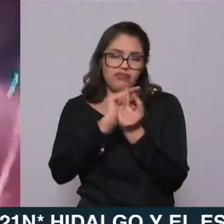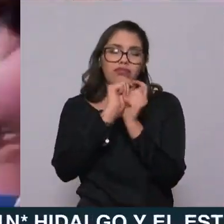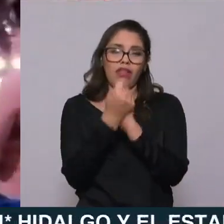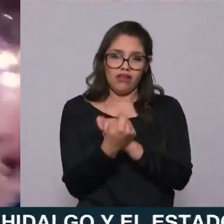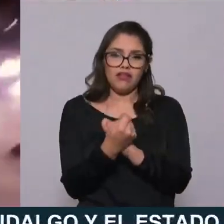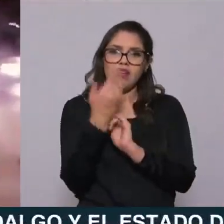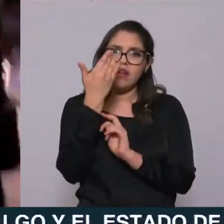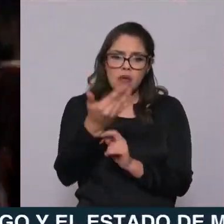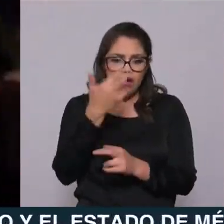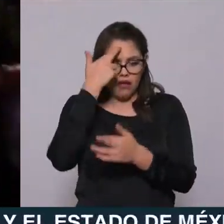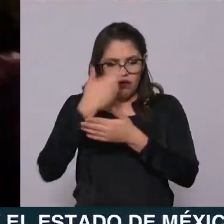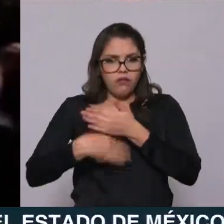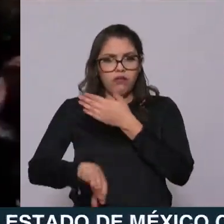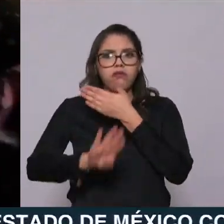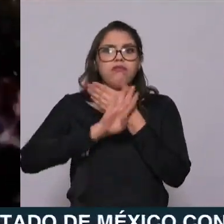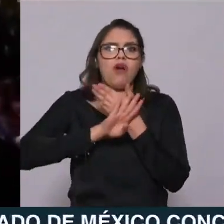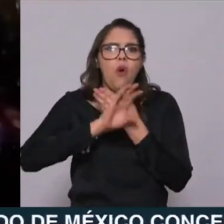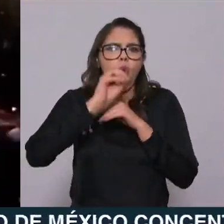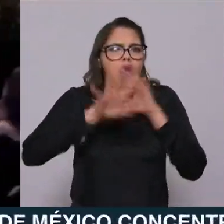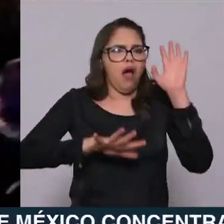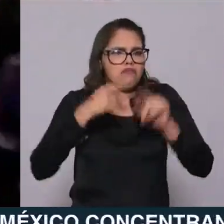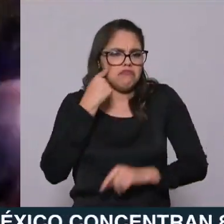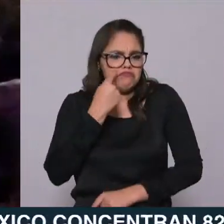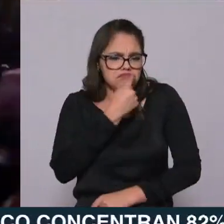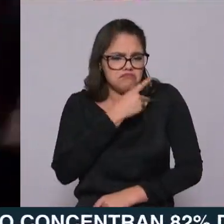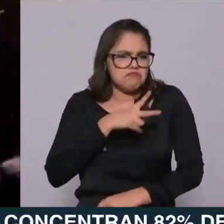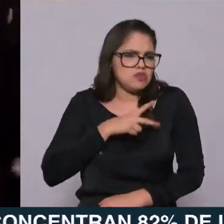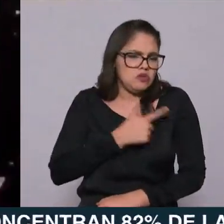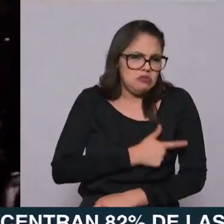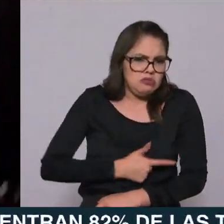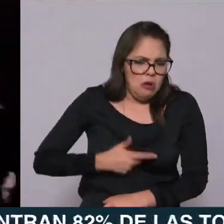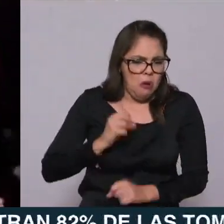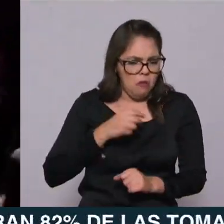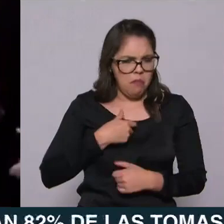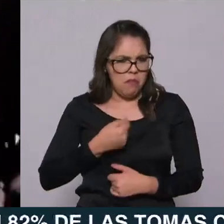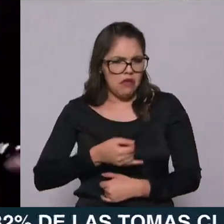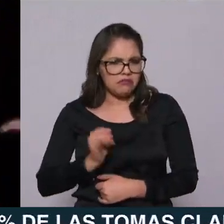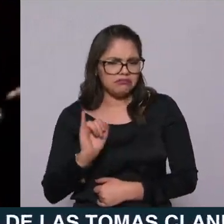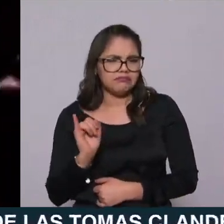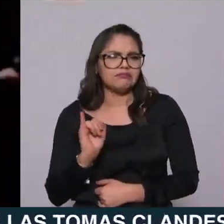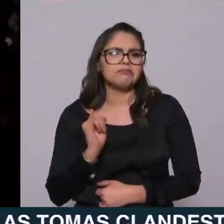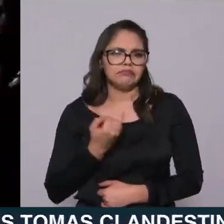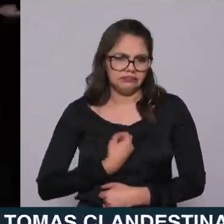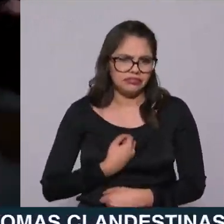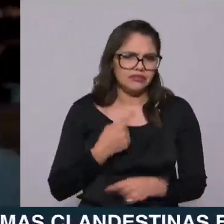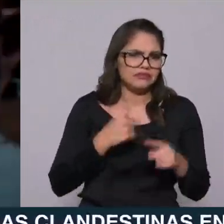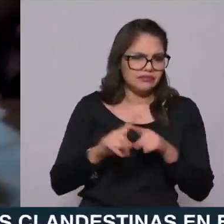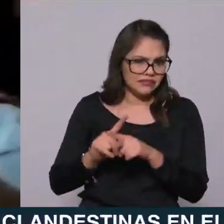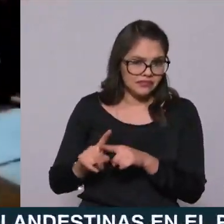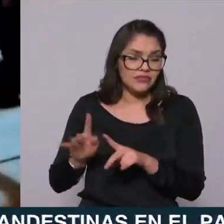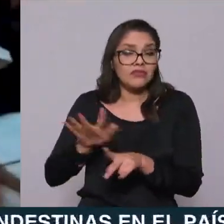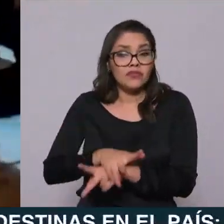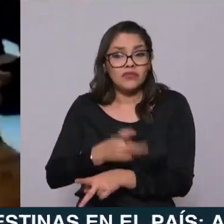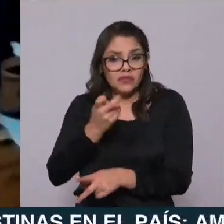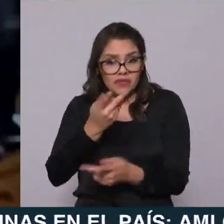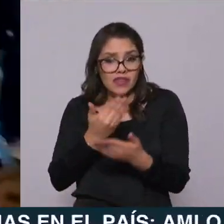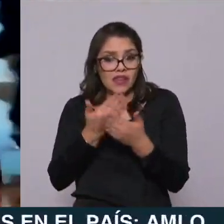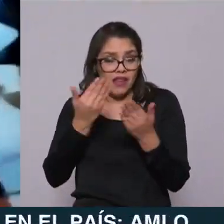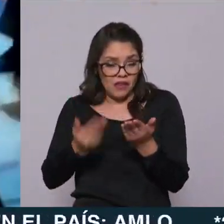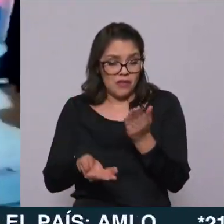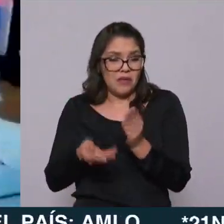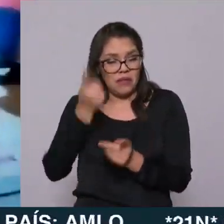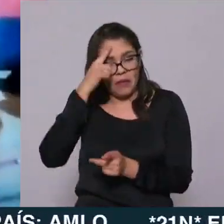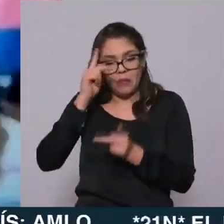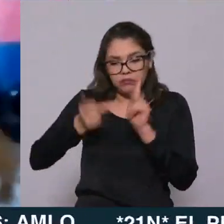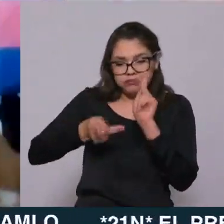o simplemente por su preferencia, por su orientación sexual o por su identidad de género. Y para conversar sobre los crímenes de odio